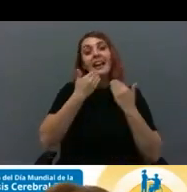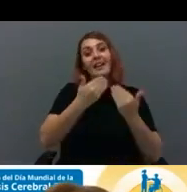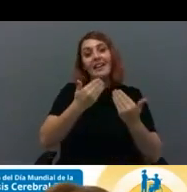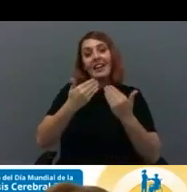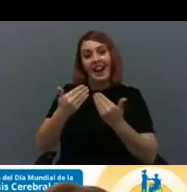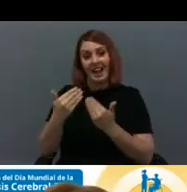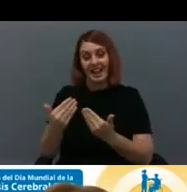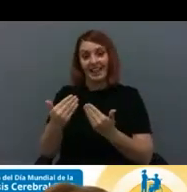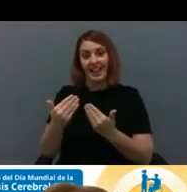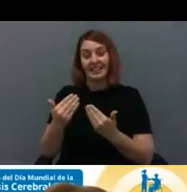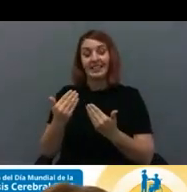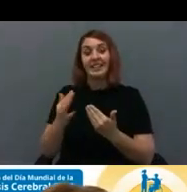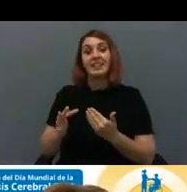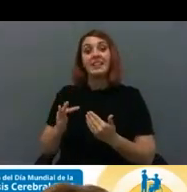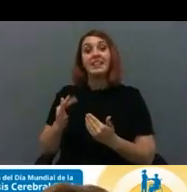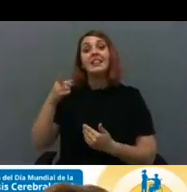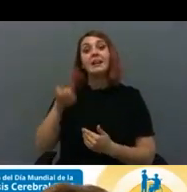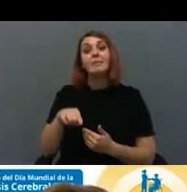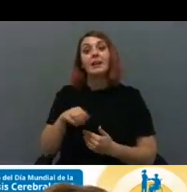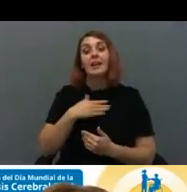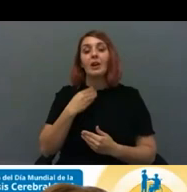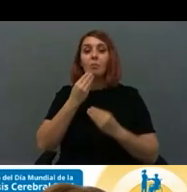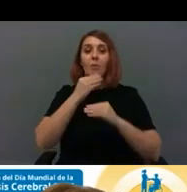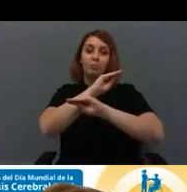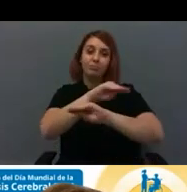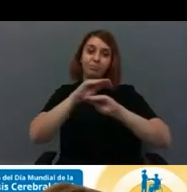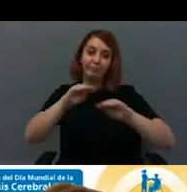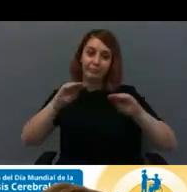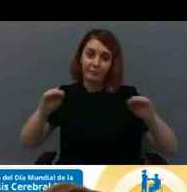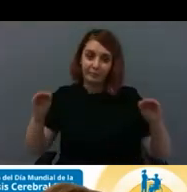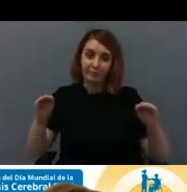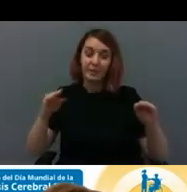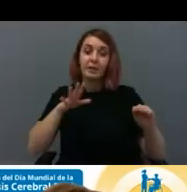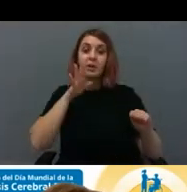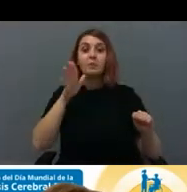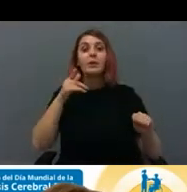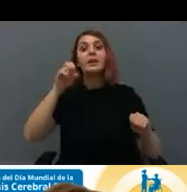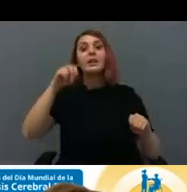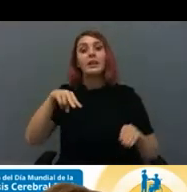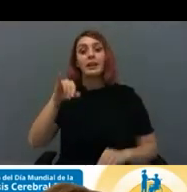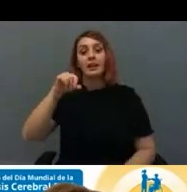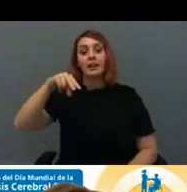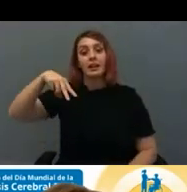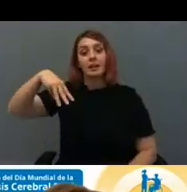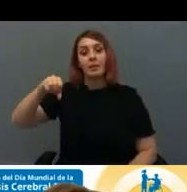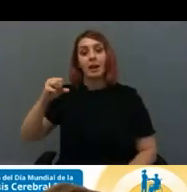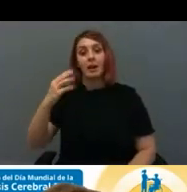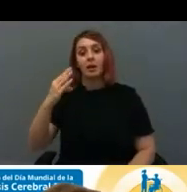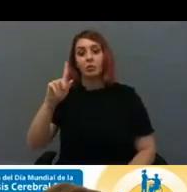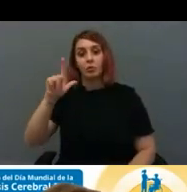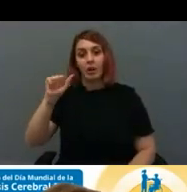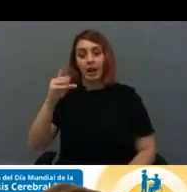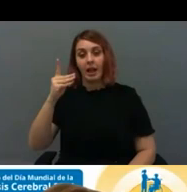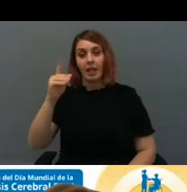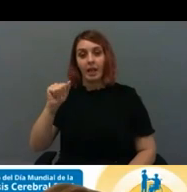y daros un llamado que en este caso viene por parte de Inmaculada Martínez, que es la presidenta